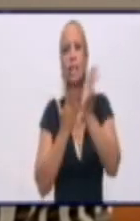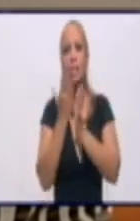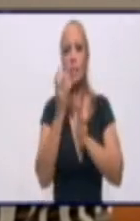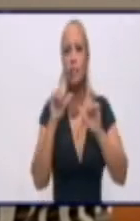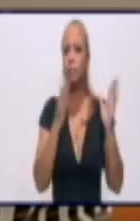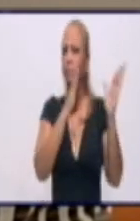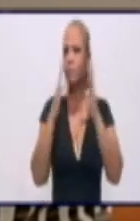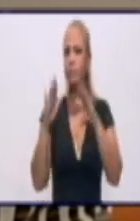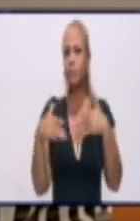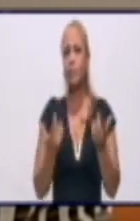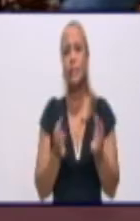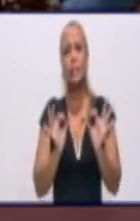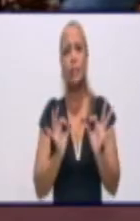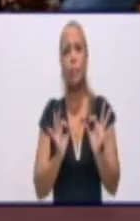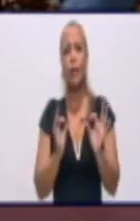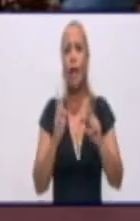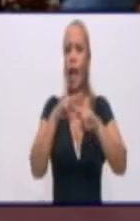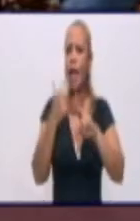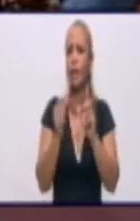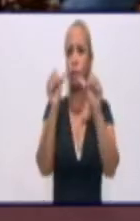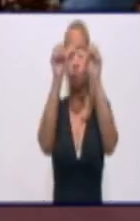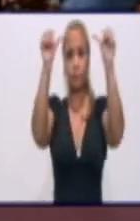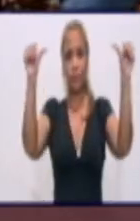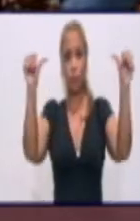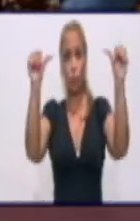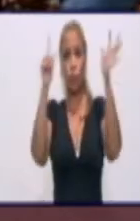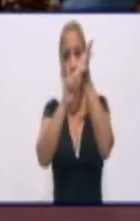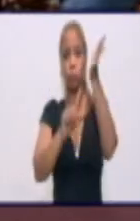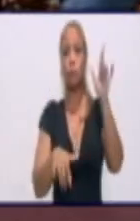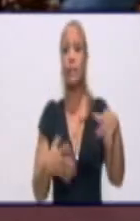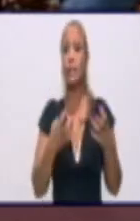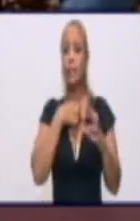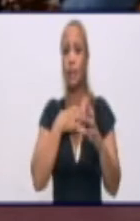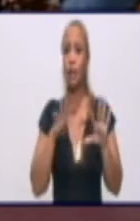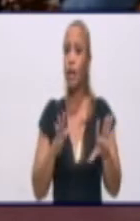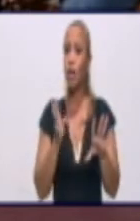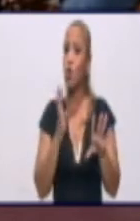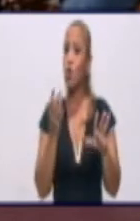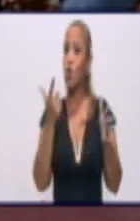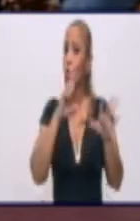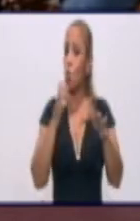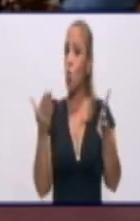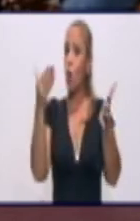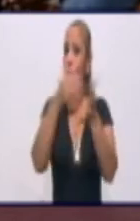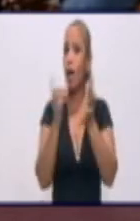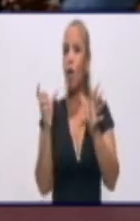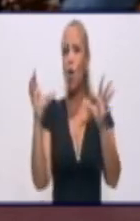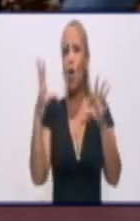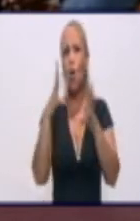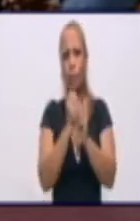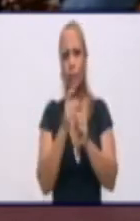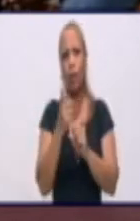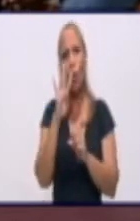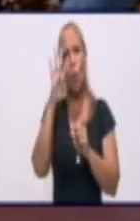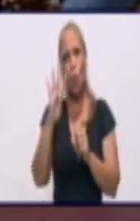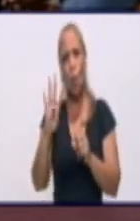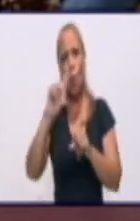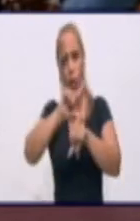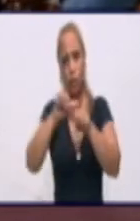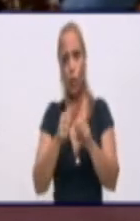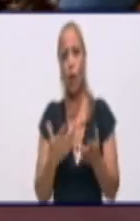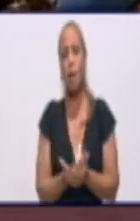siempre y cuando haya algún circuito que esté previsto que no haya llegado a las 4 horas. Pero seguir un orden como estaba hoy es imposible hacerlo.